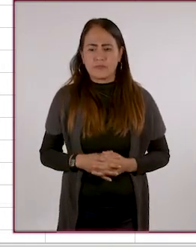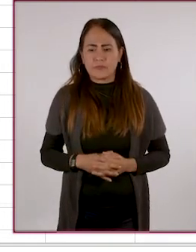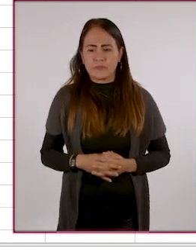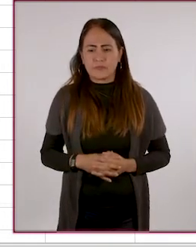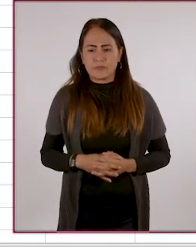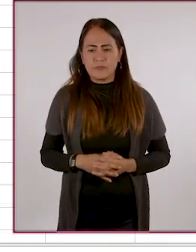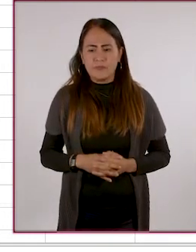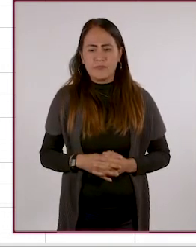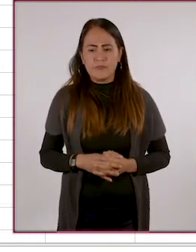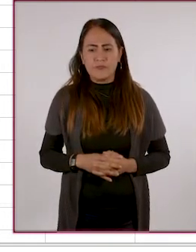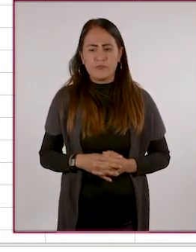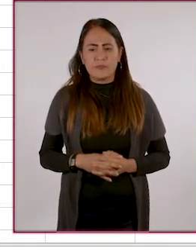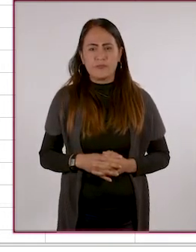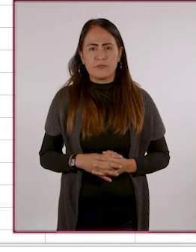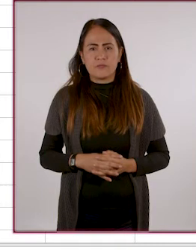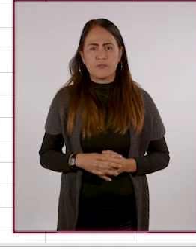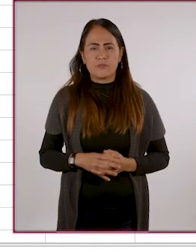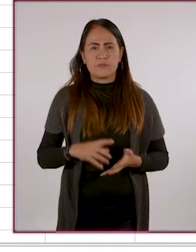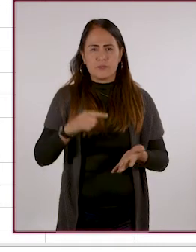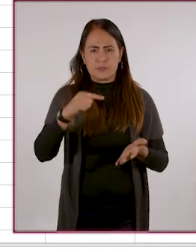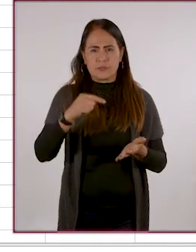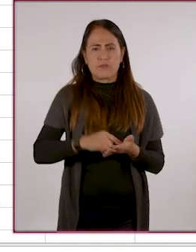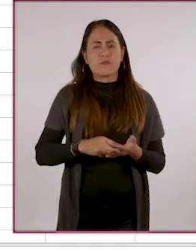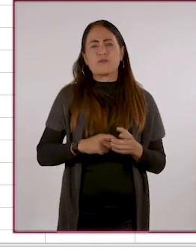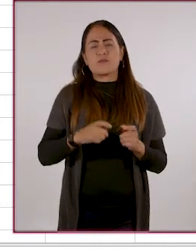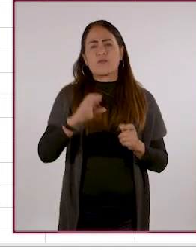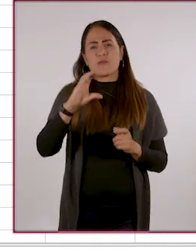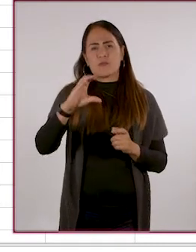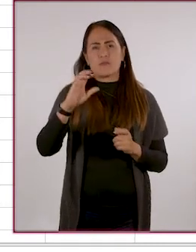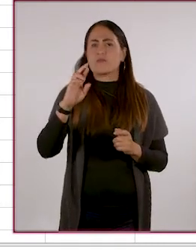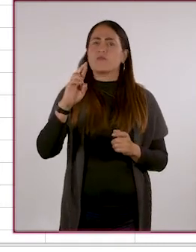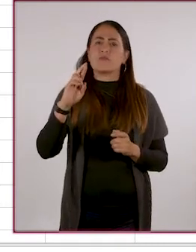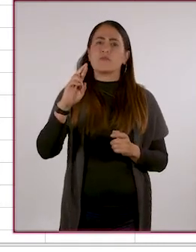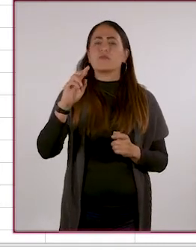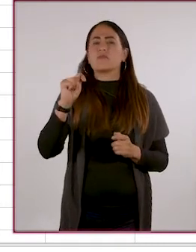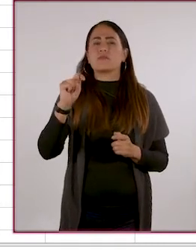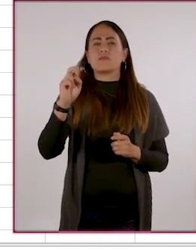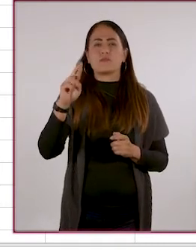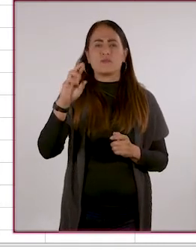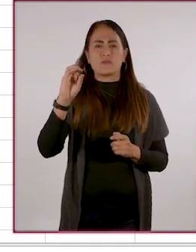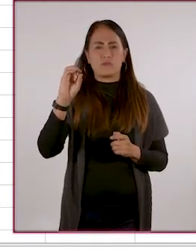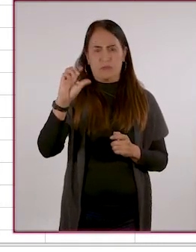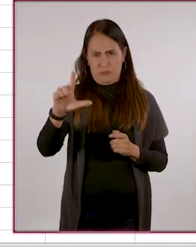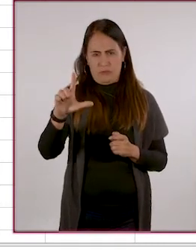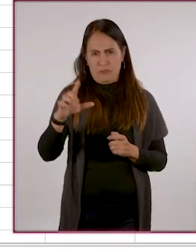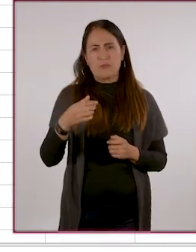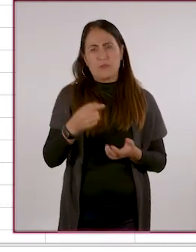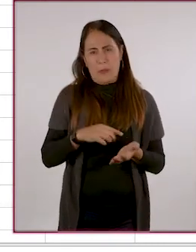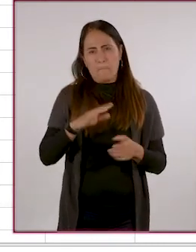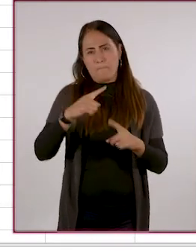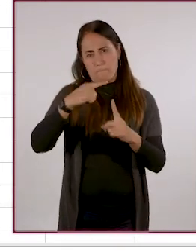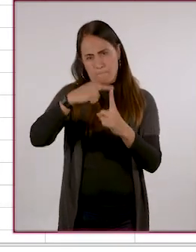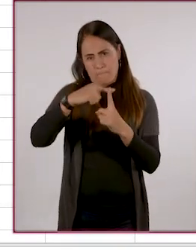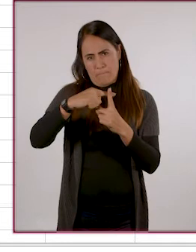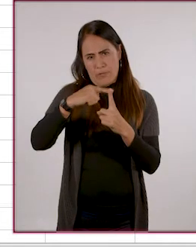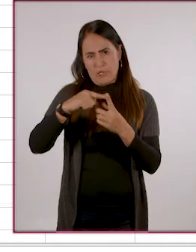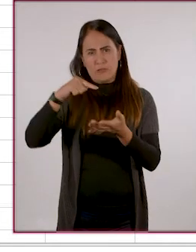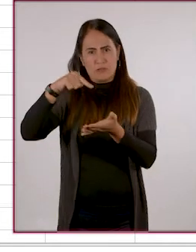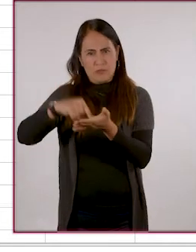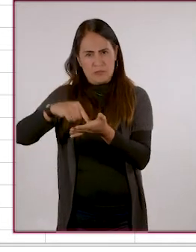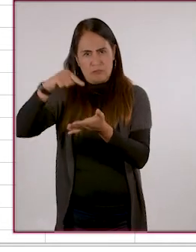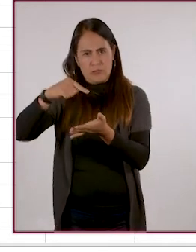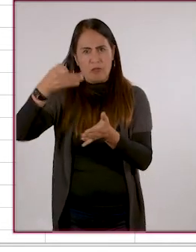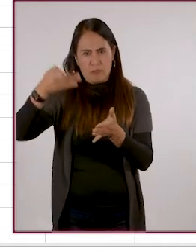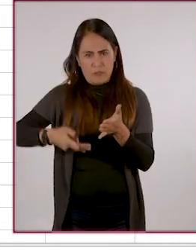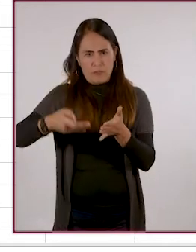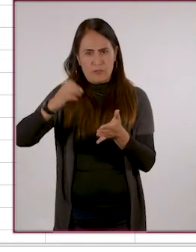a dar Enter, Control, Enter, ¿no? Esto es muy importante. Yo al mismo tiempo voy a dar Control,